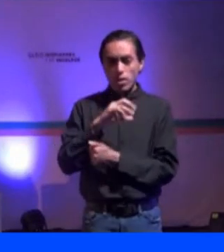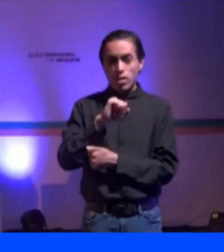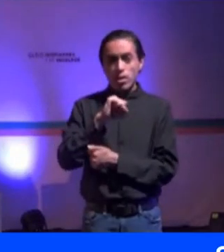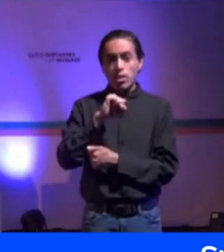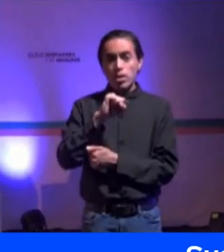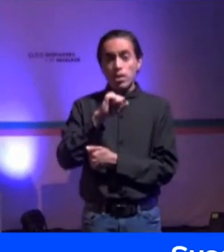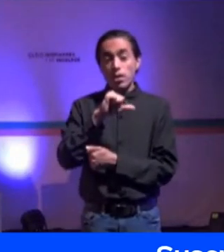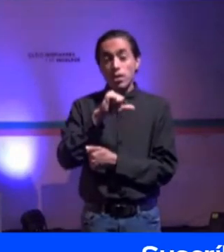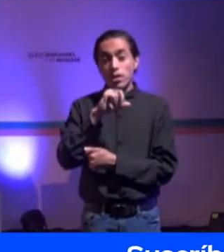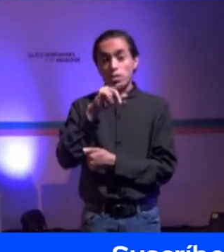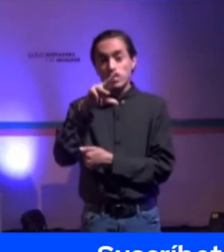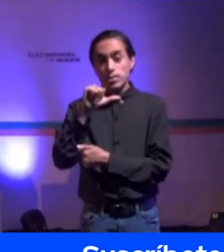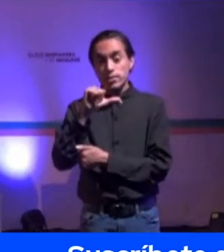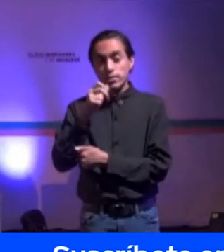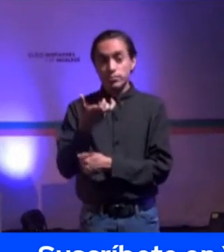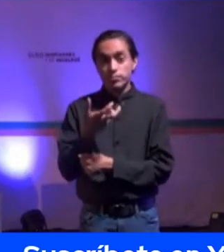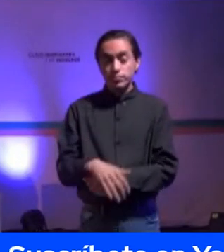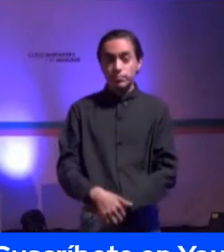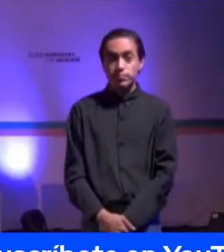Uresti.